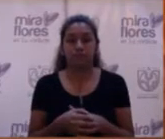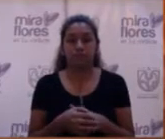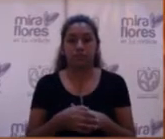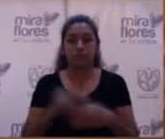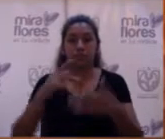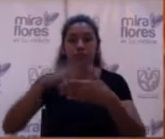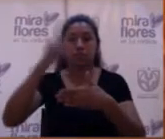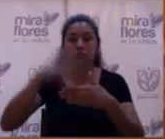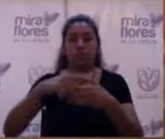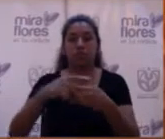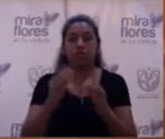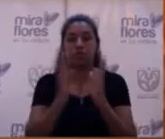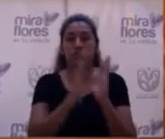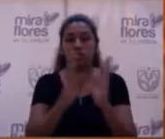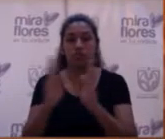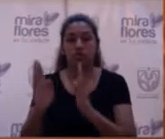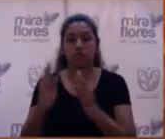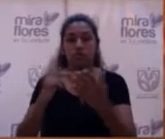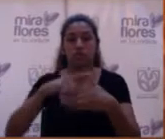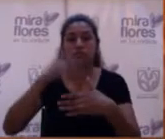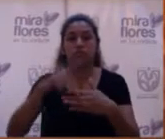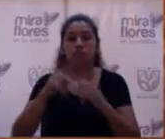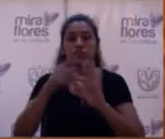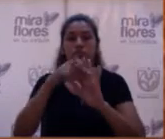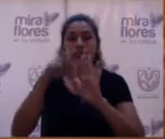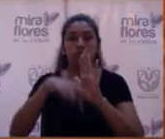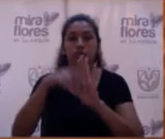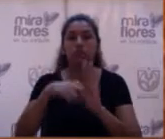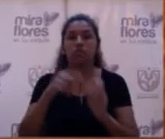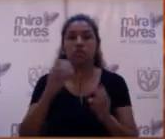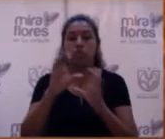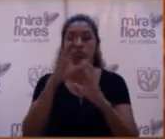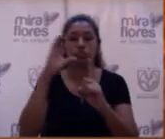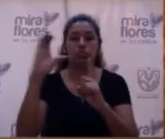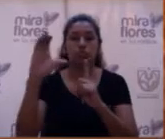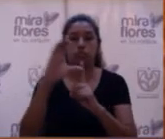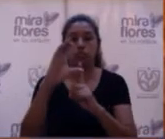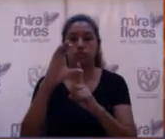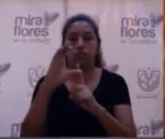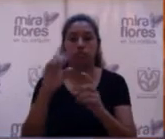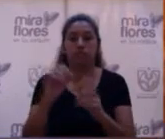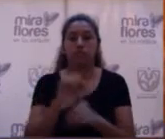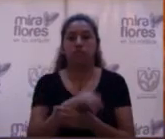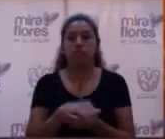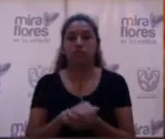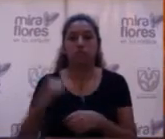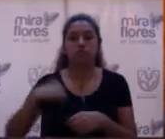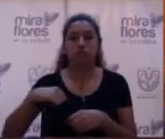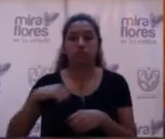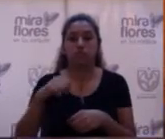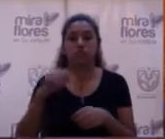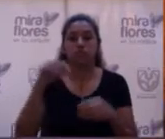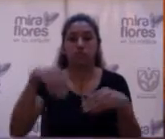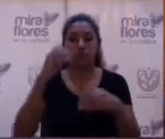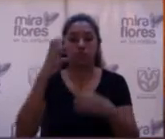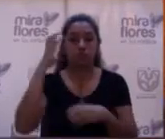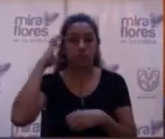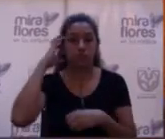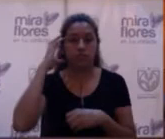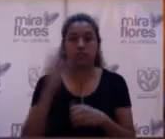Proyecto de ordenanza que aprueba el Programa Municipal de Educación, Cultura y Ciudadanía Ambiental de la Municipalidad Distrital de